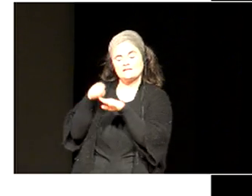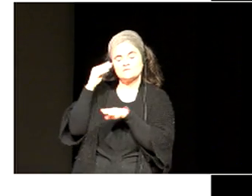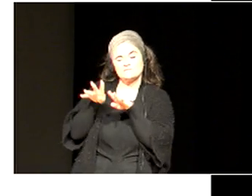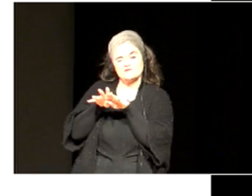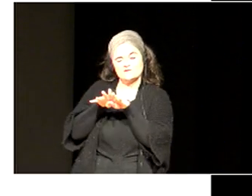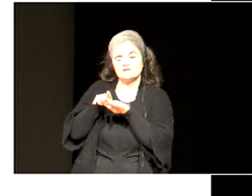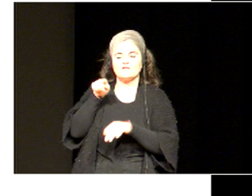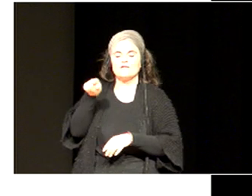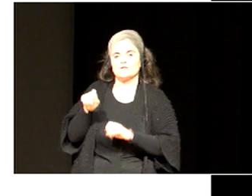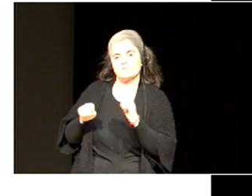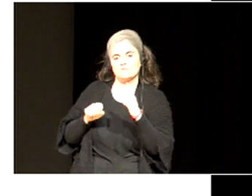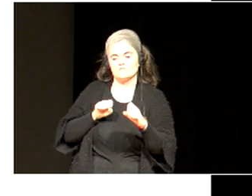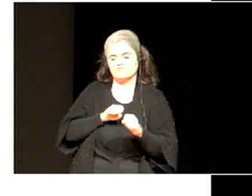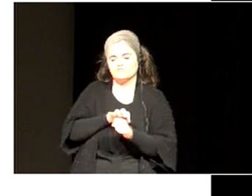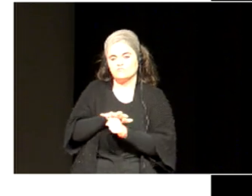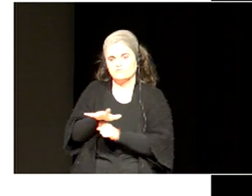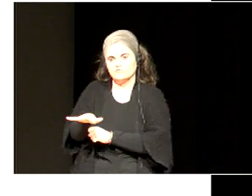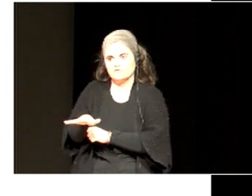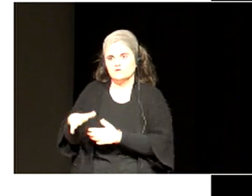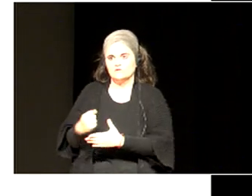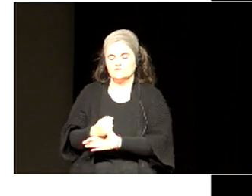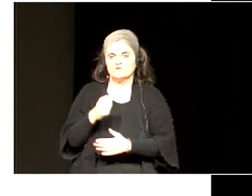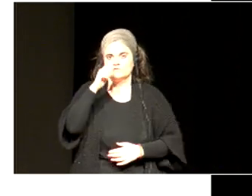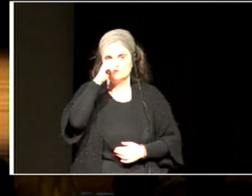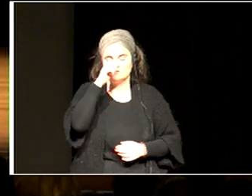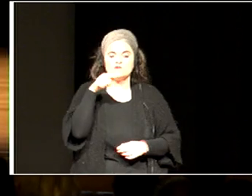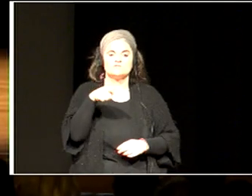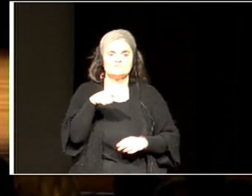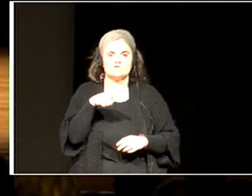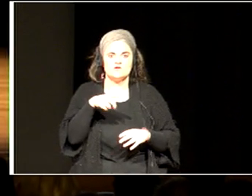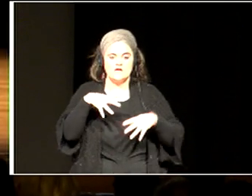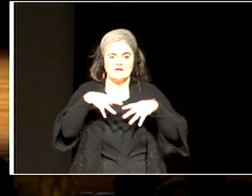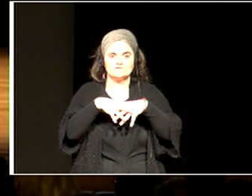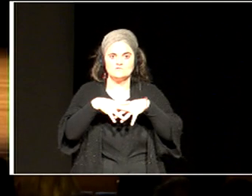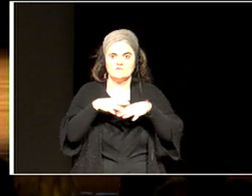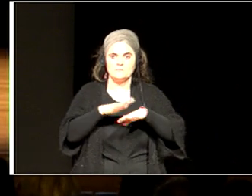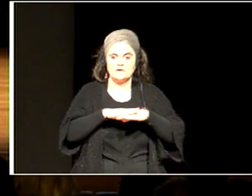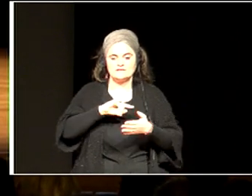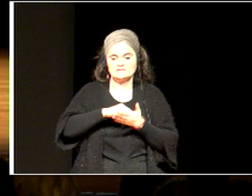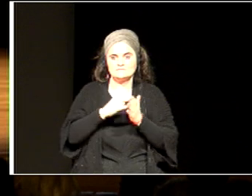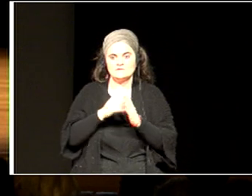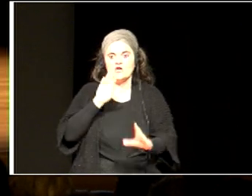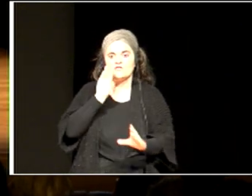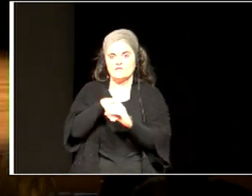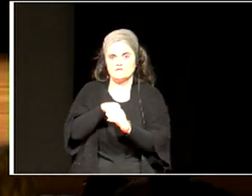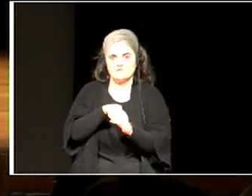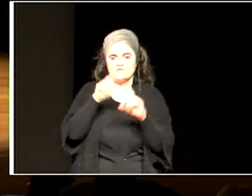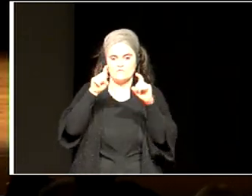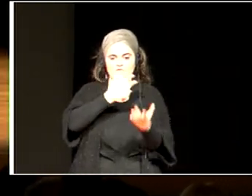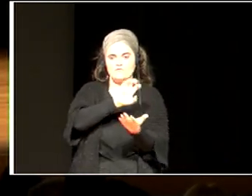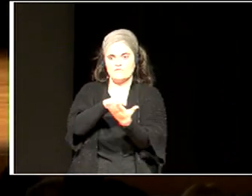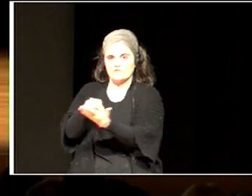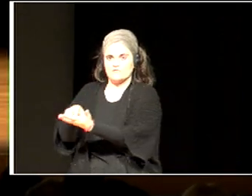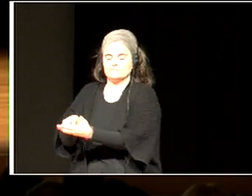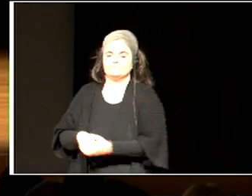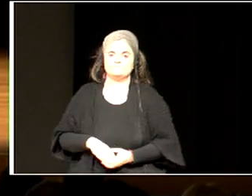que lo hemos arreglado lo hemos estructurado para que pueda ser sistemático en los centros educativos el segundo pilar